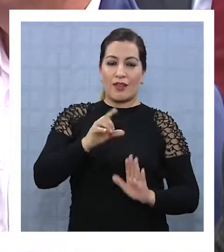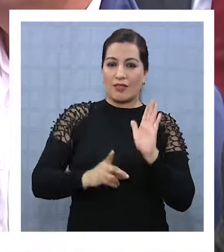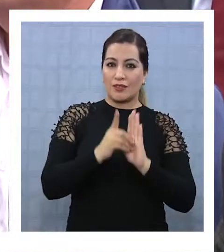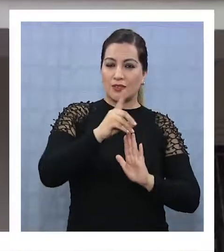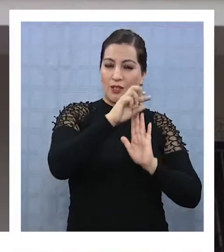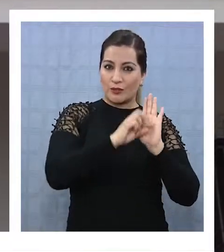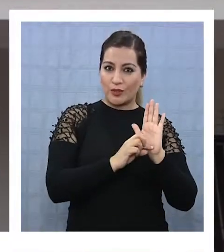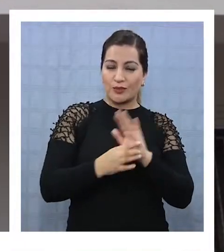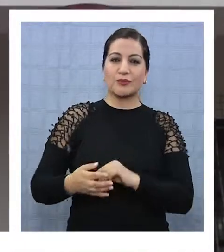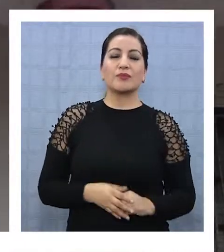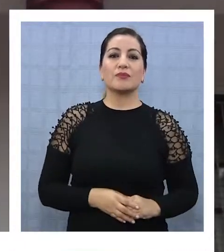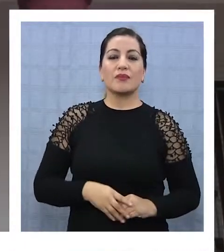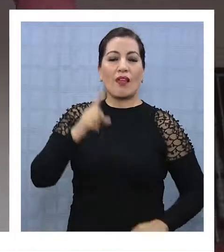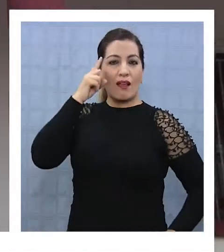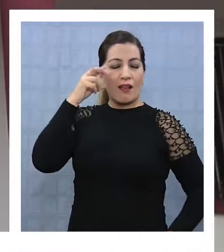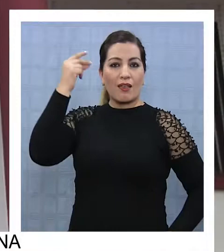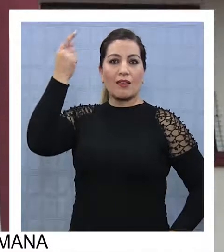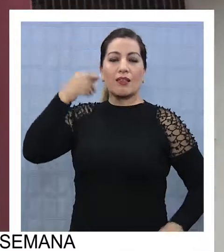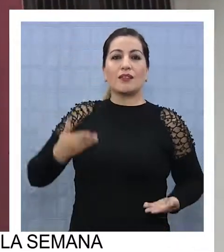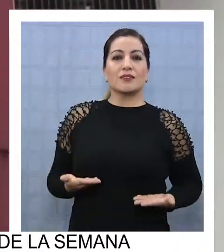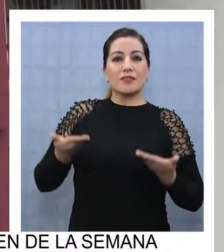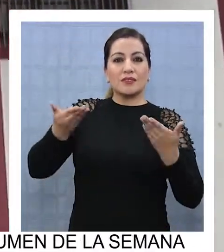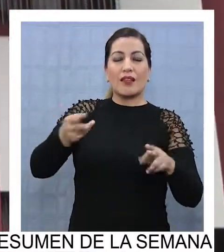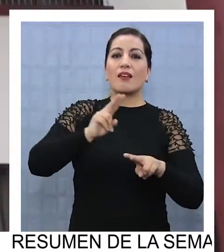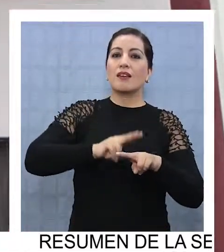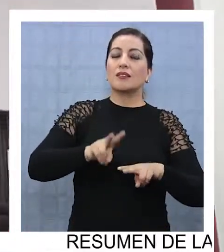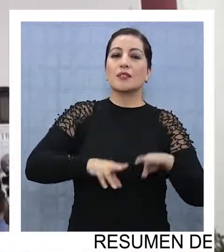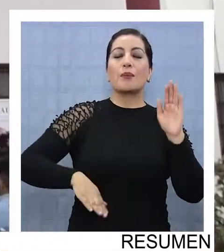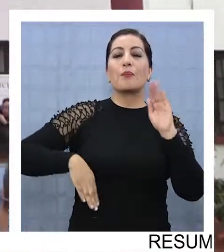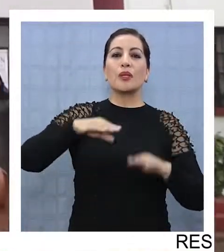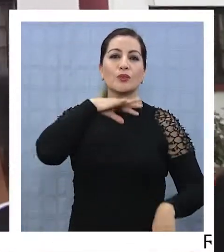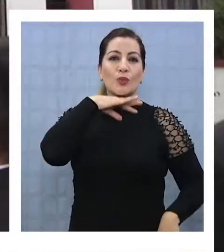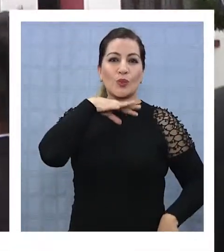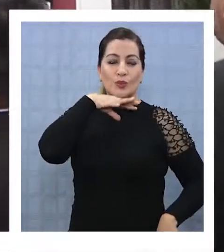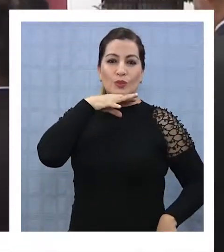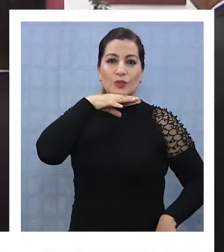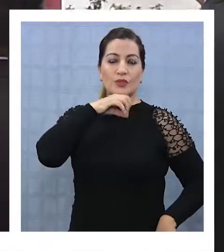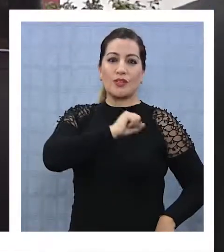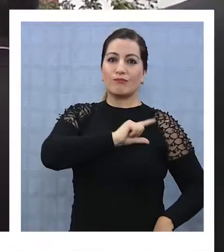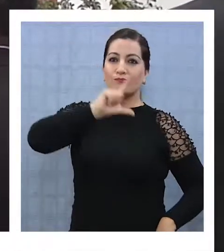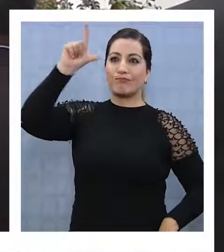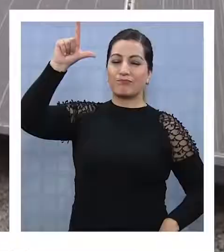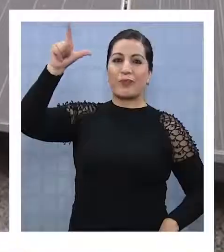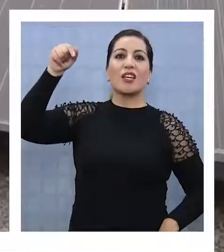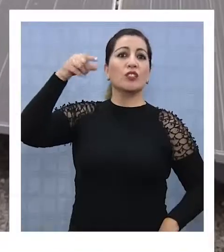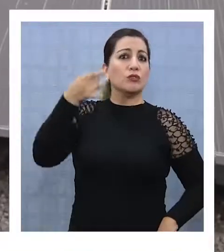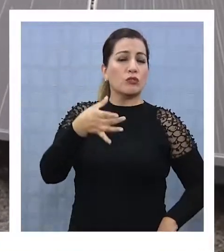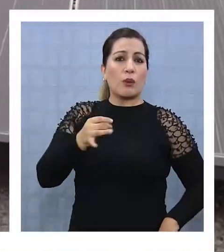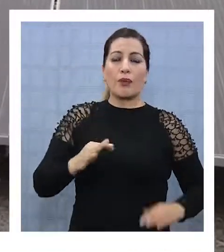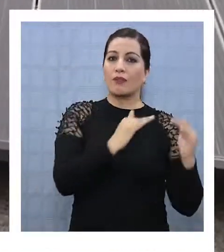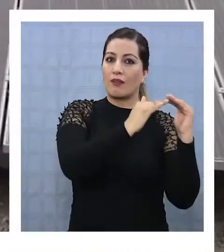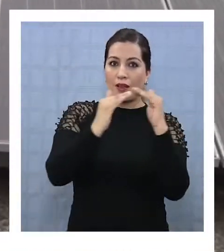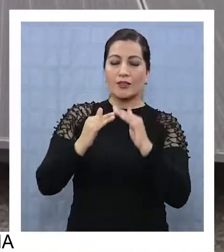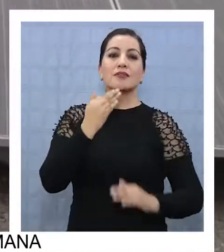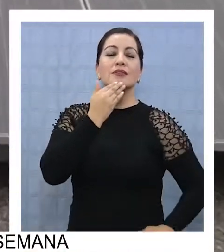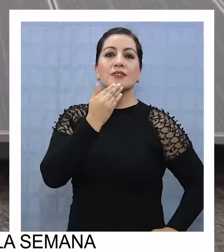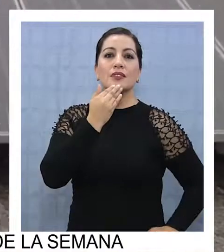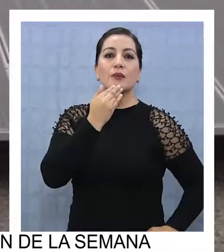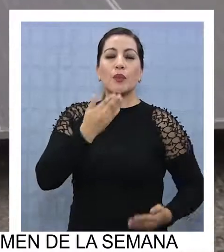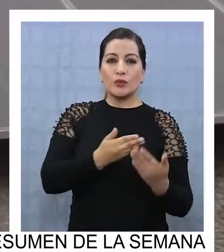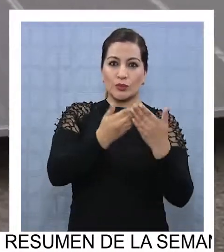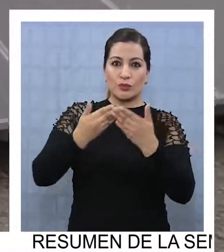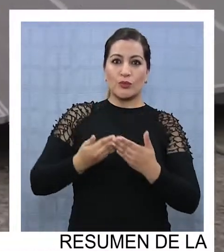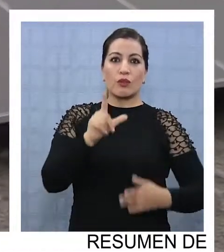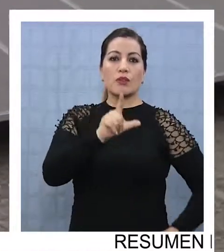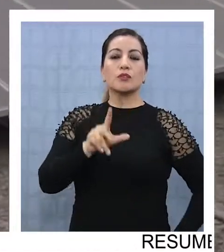y no extranjeros. La idea de esta entrega es generar mayor utilización de la energía solar, no tan solo en viviendas, sino que los alumnos